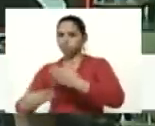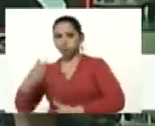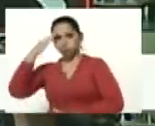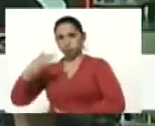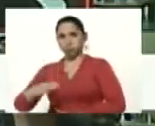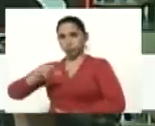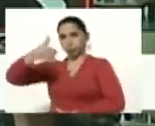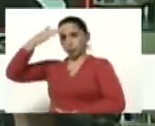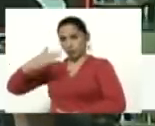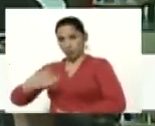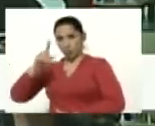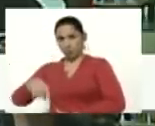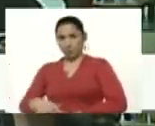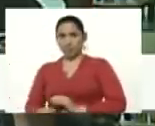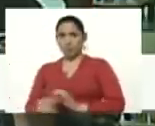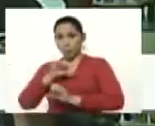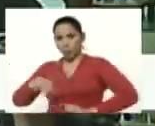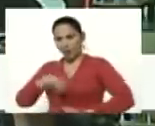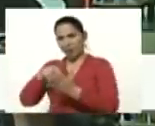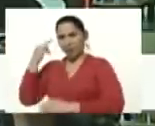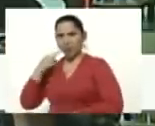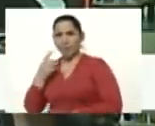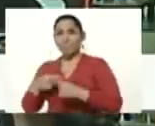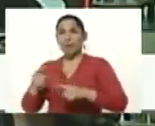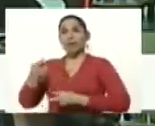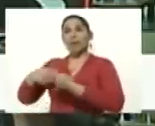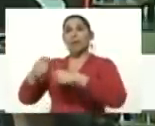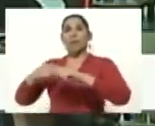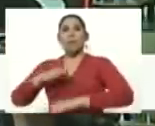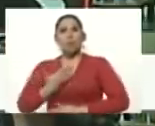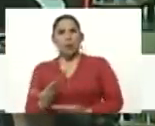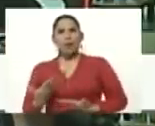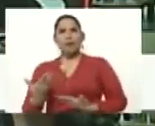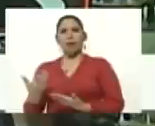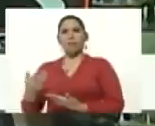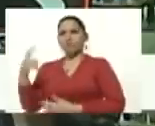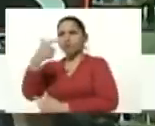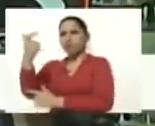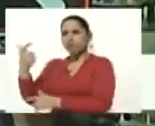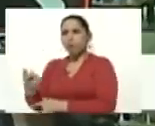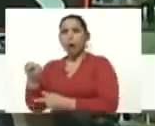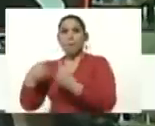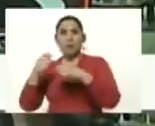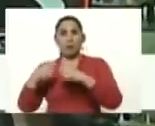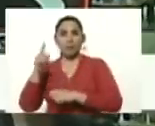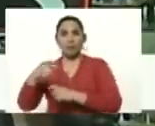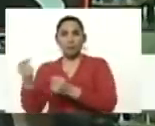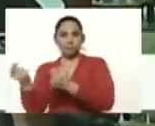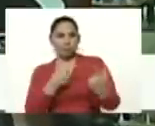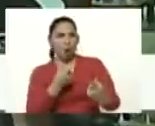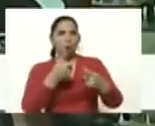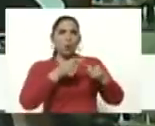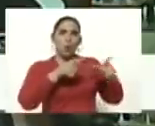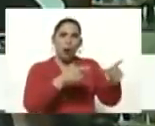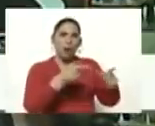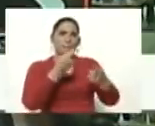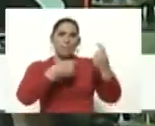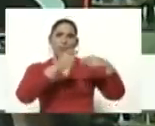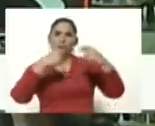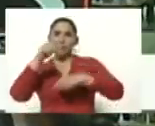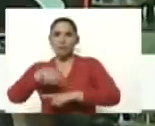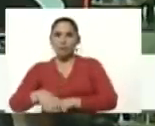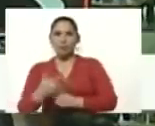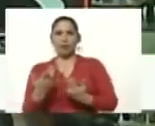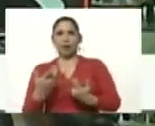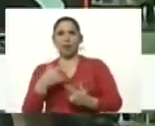con la Guardia Bolivariana para que los comerciantes puedan retirar la mercancía, llevarla a otros sitios para la venta, también